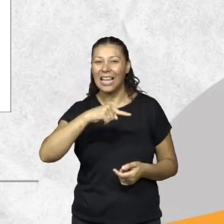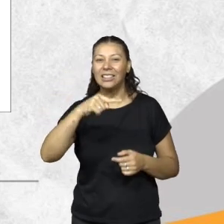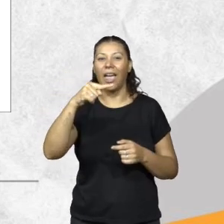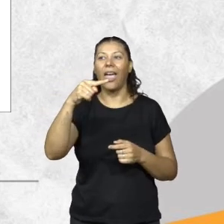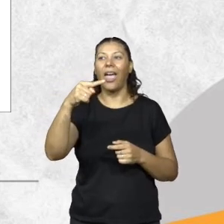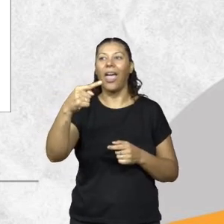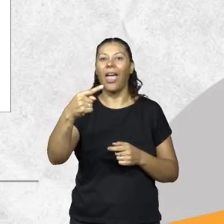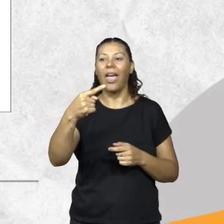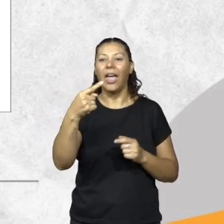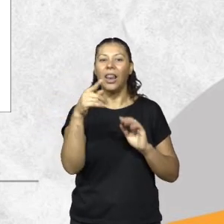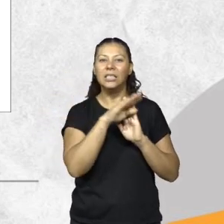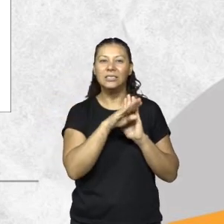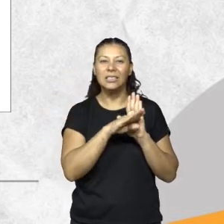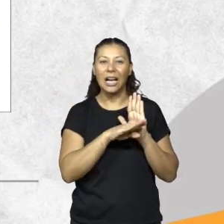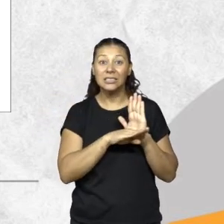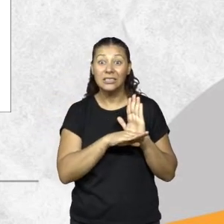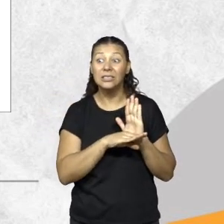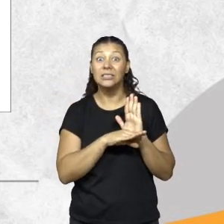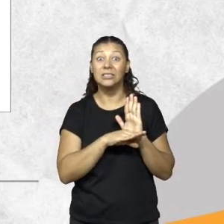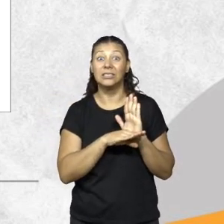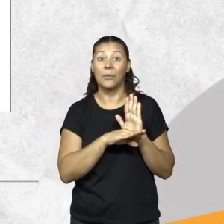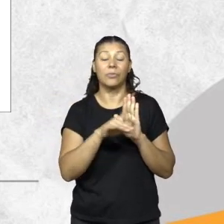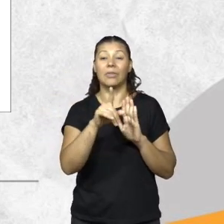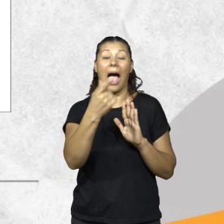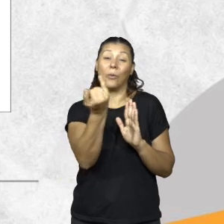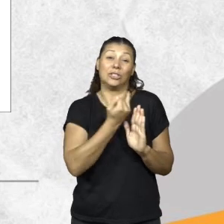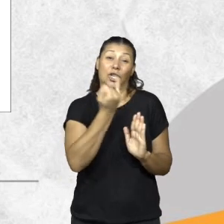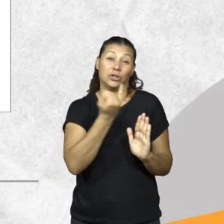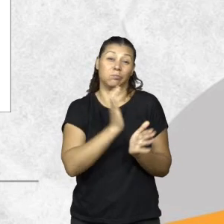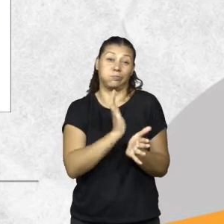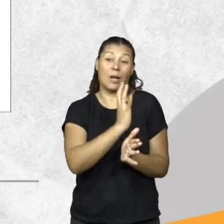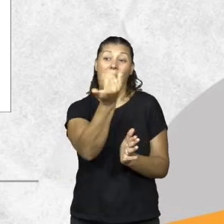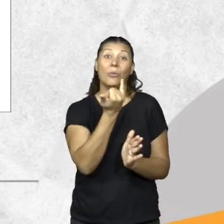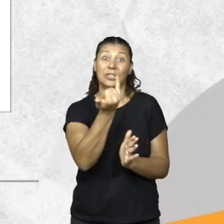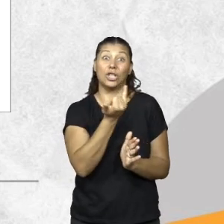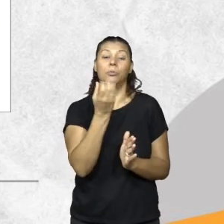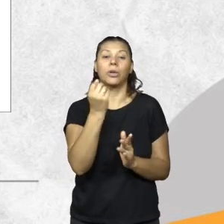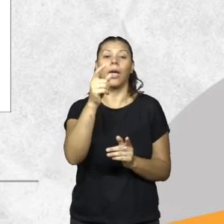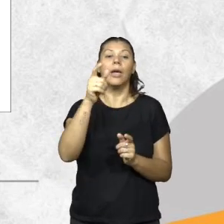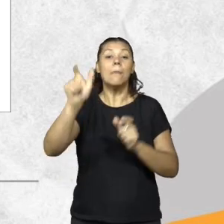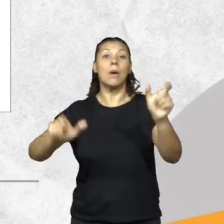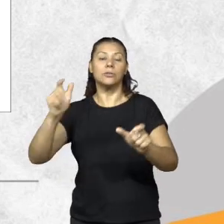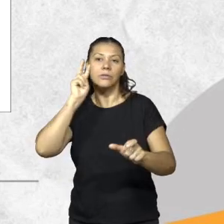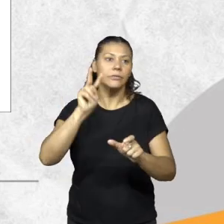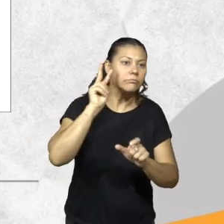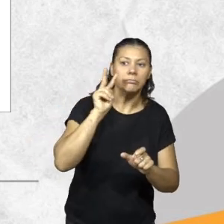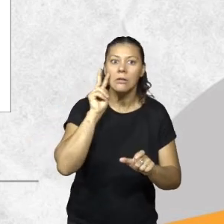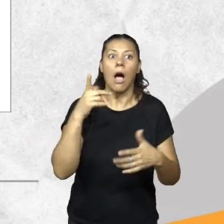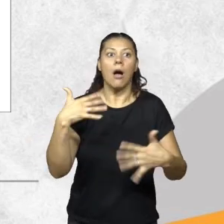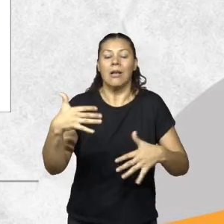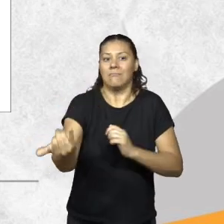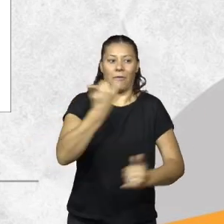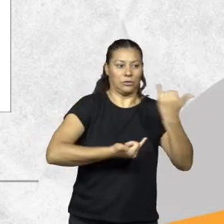empezado a consultar el cianosemáforo antes de ir a hacer algún deporte o ir a alguna laguna, etcétera. Y como